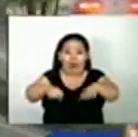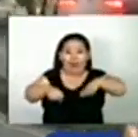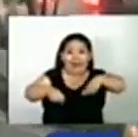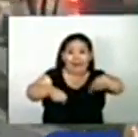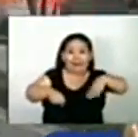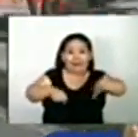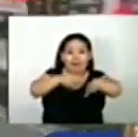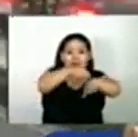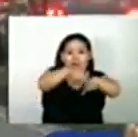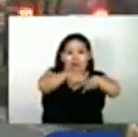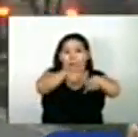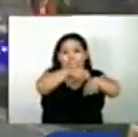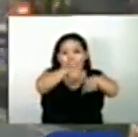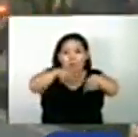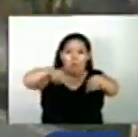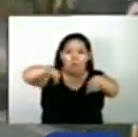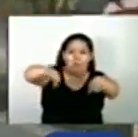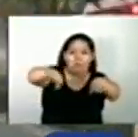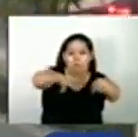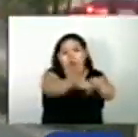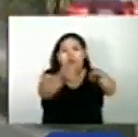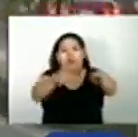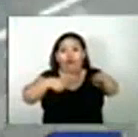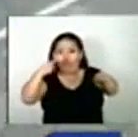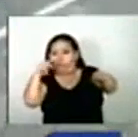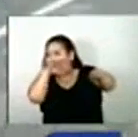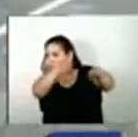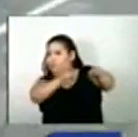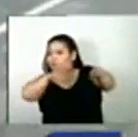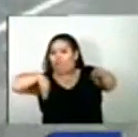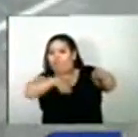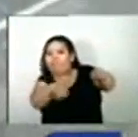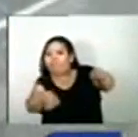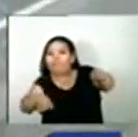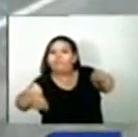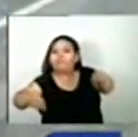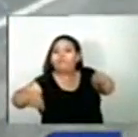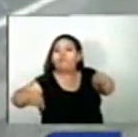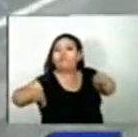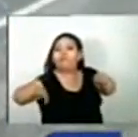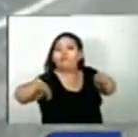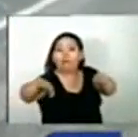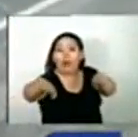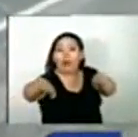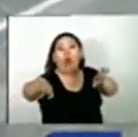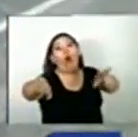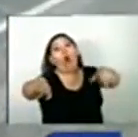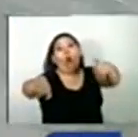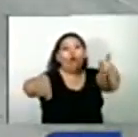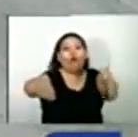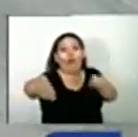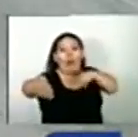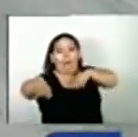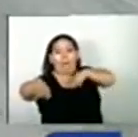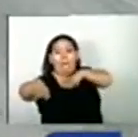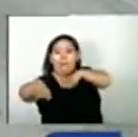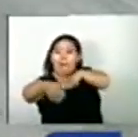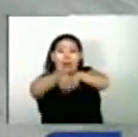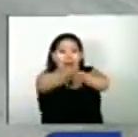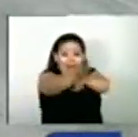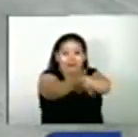cayó. Cuando cayó yo me hice a un lado para detenerme cuando venía la muchacha en el carril.